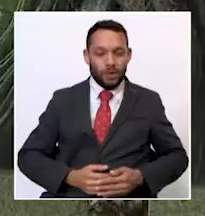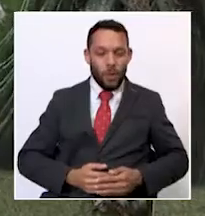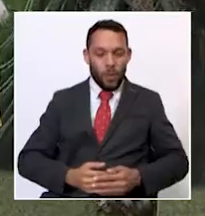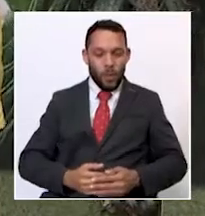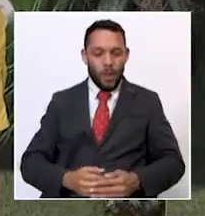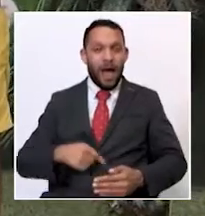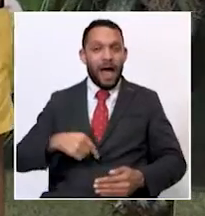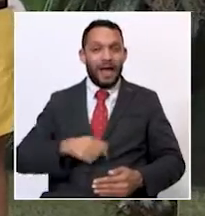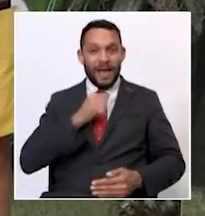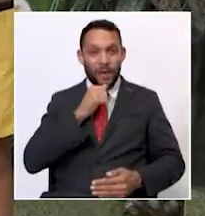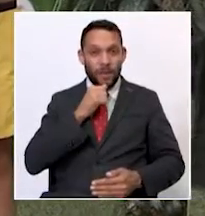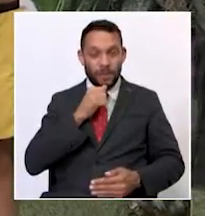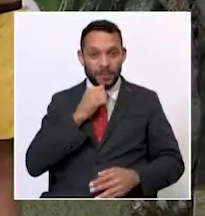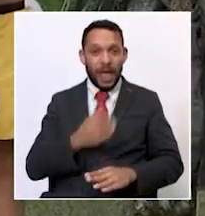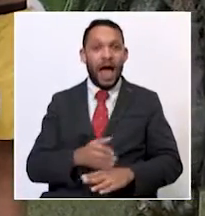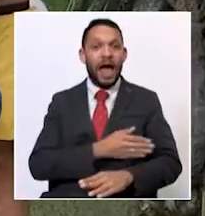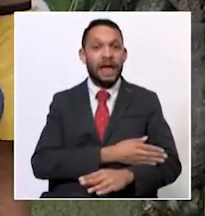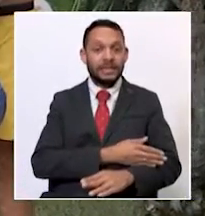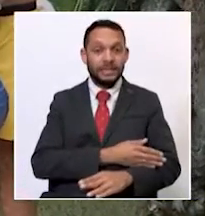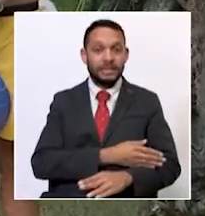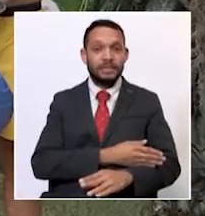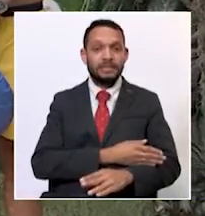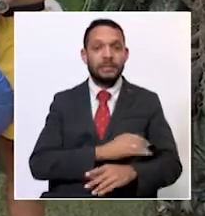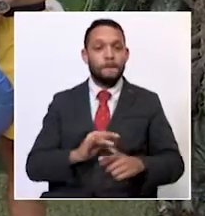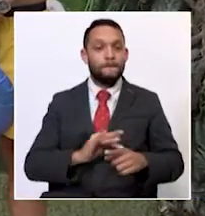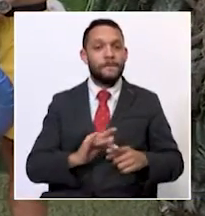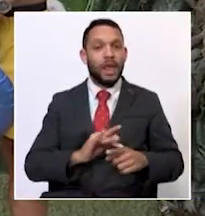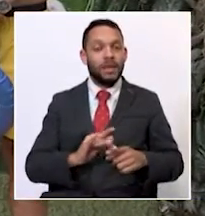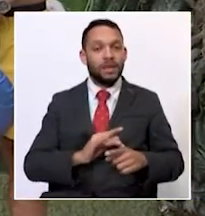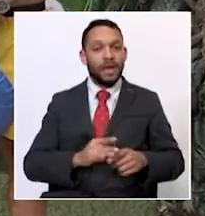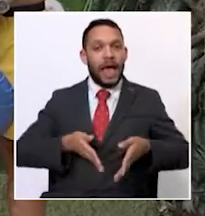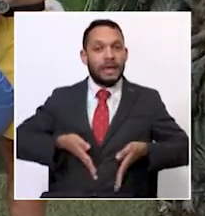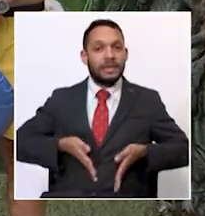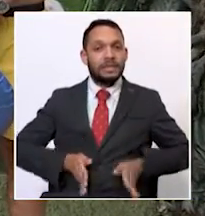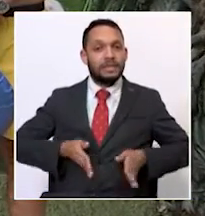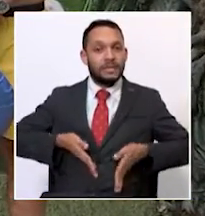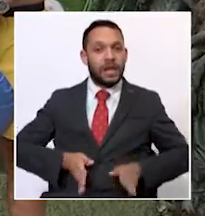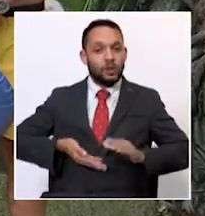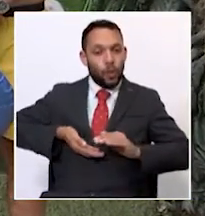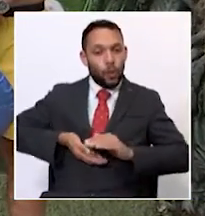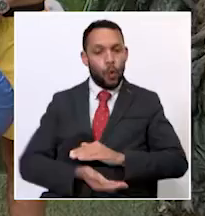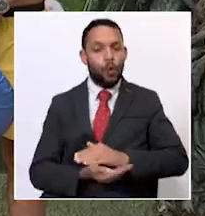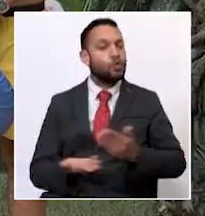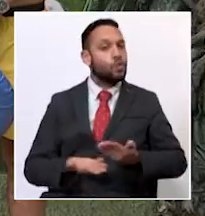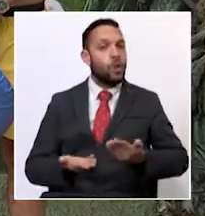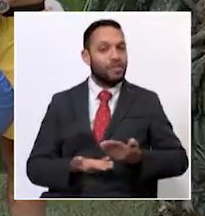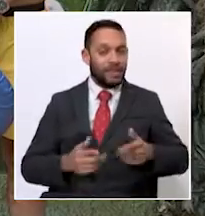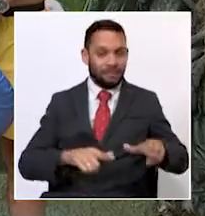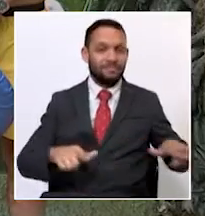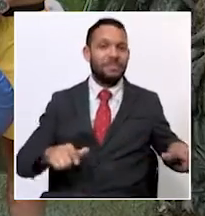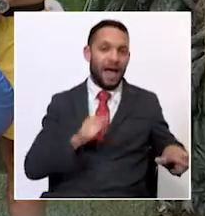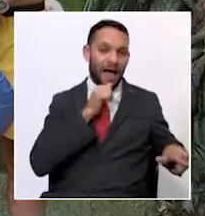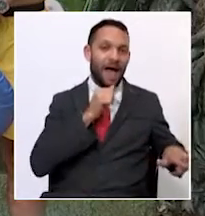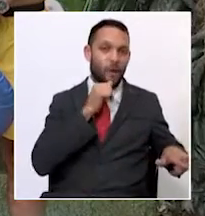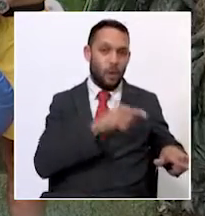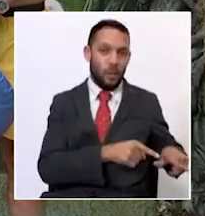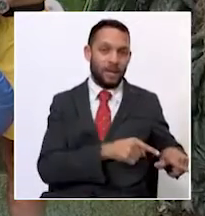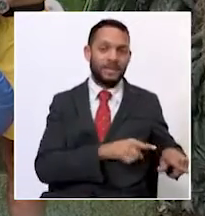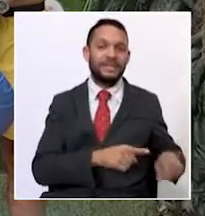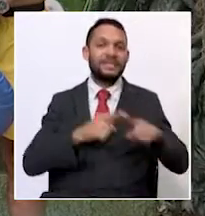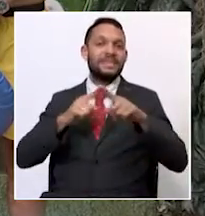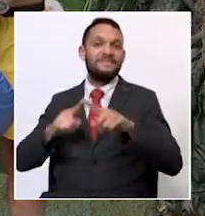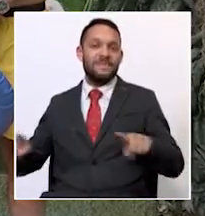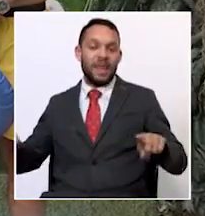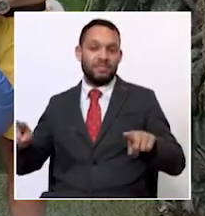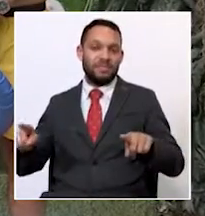en jacuzzis, en tinas, y cómo se daba un comportamiento totalmente diferente al parto que uno atendía